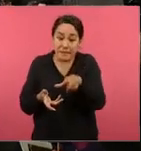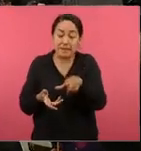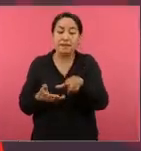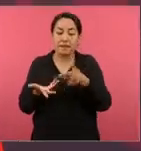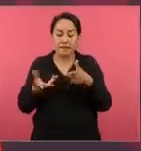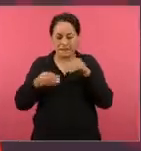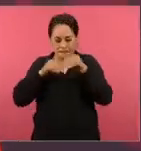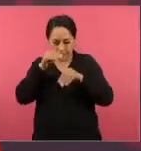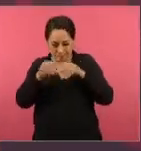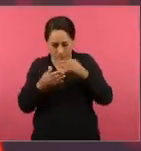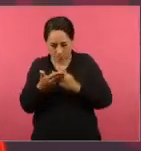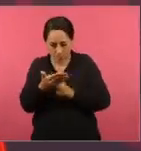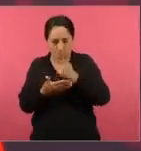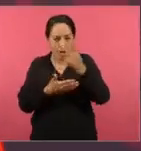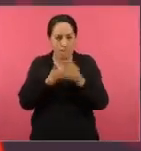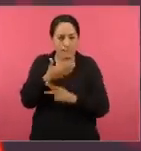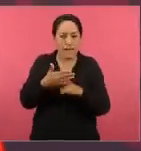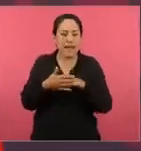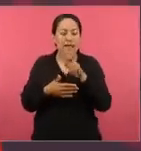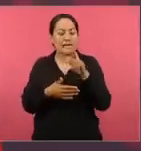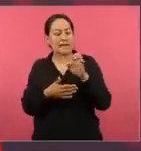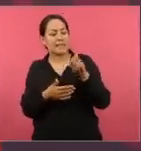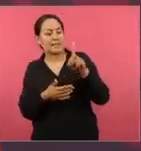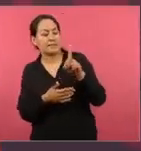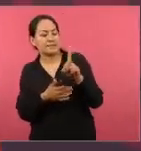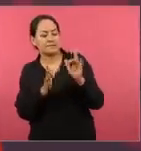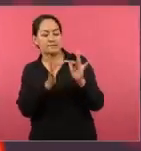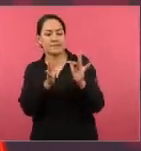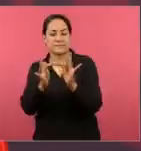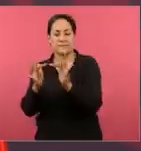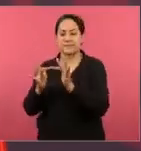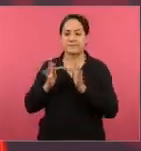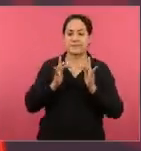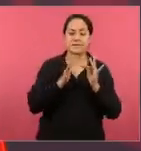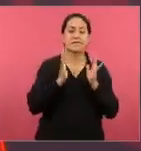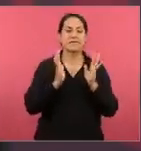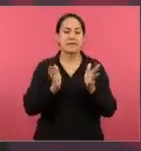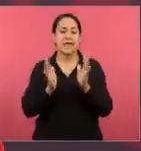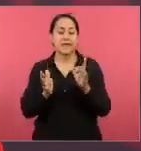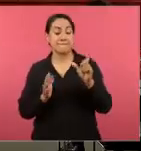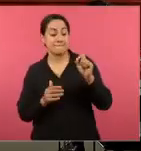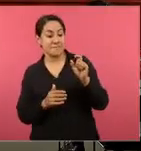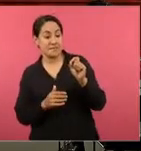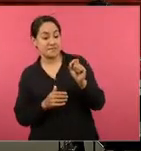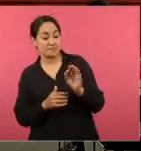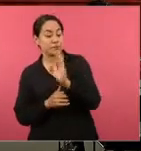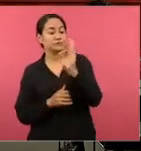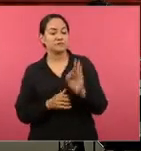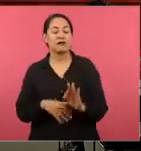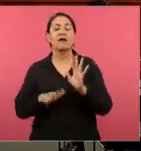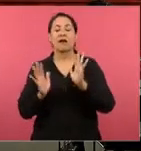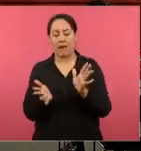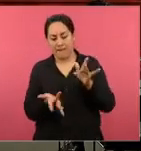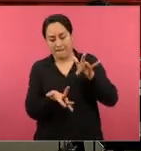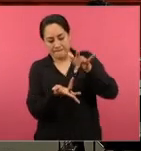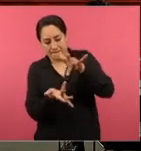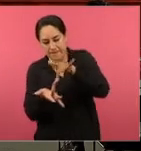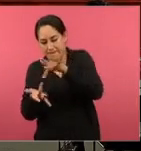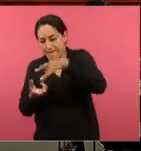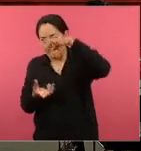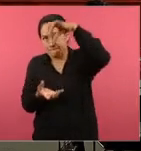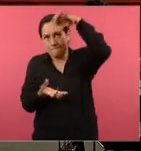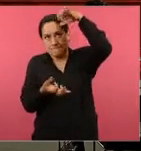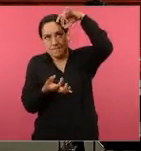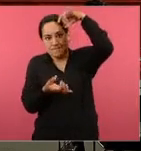toda una red en la cual ya llevamos el 20% conectados en este receso escolar, o sea, en esto que acabamos de